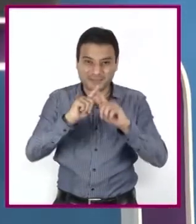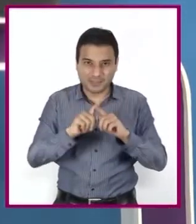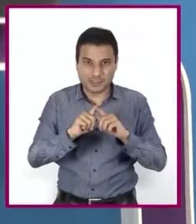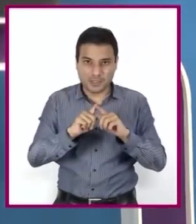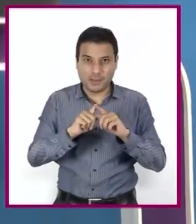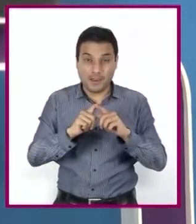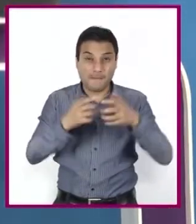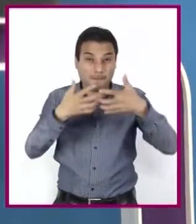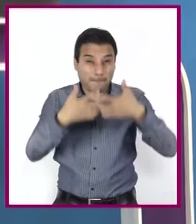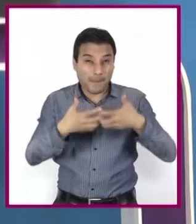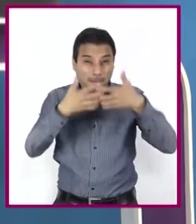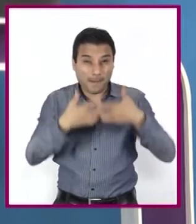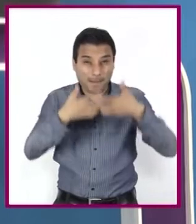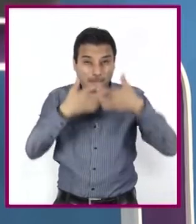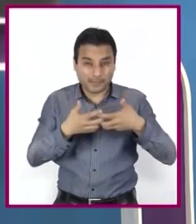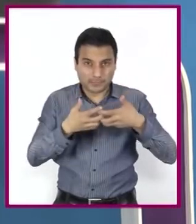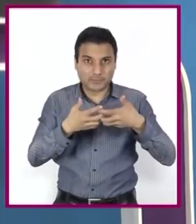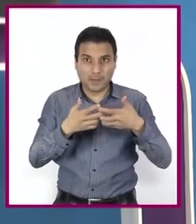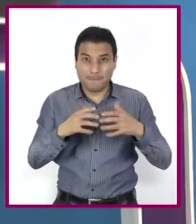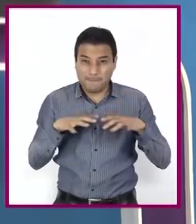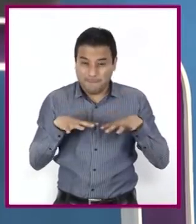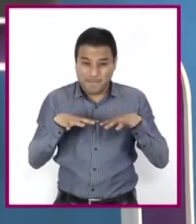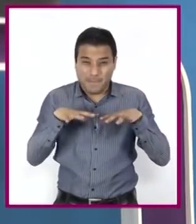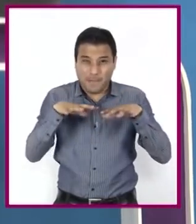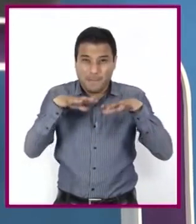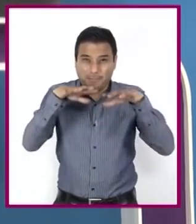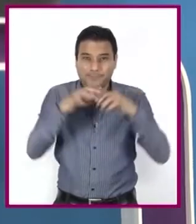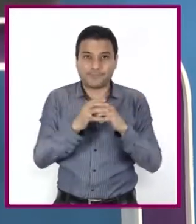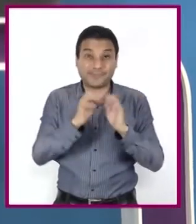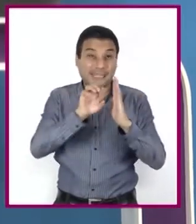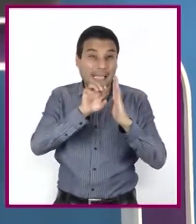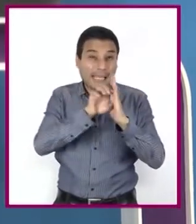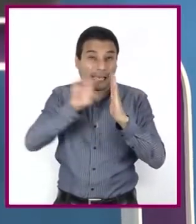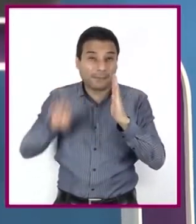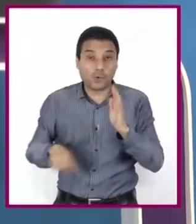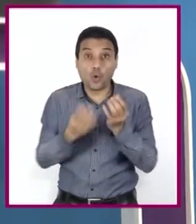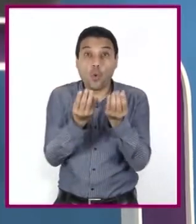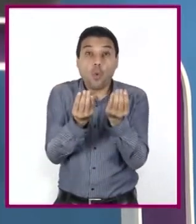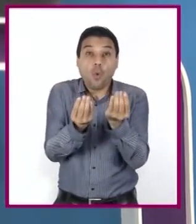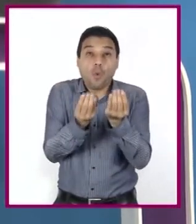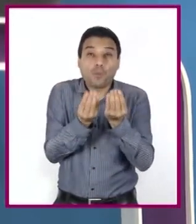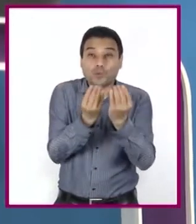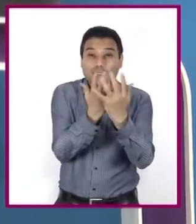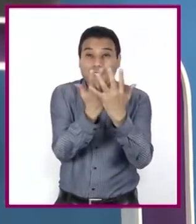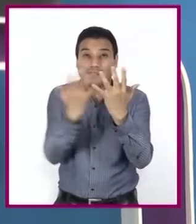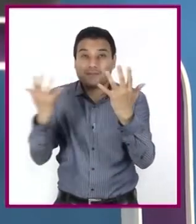de precios. Esto se debe a que cuando tienes muchas opciones para comprar